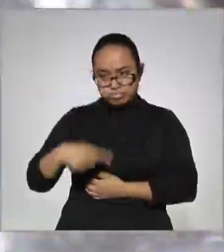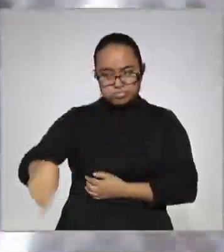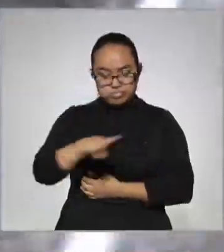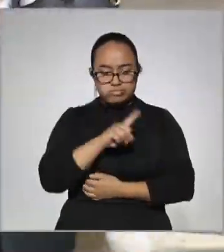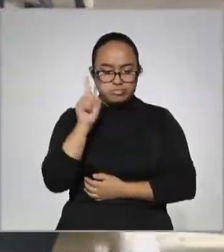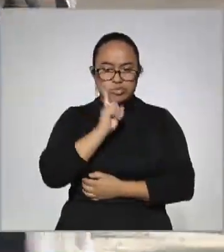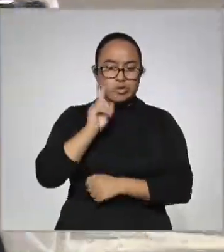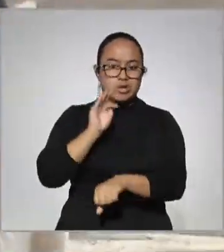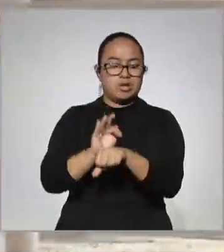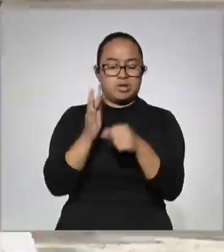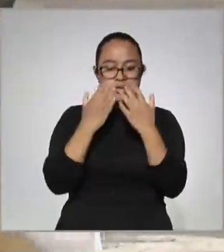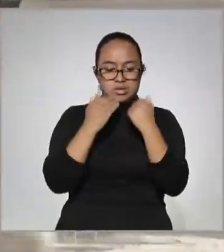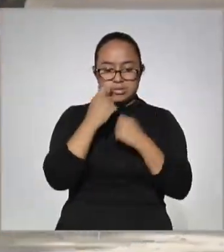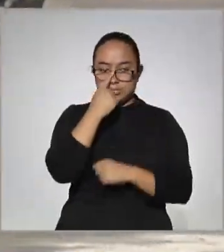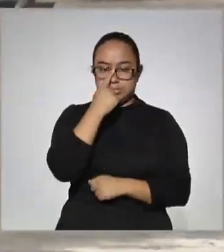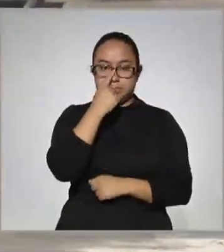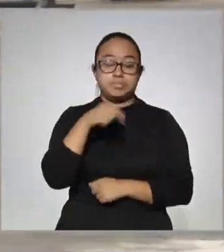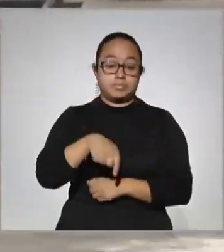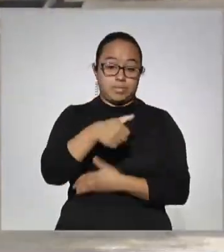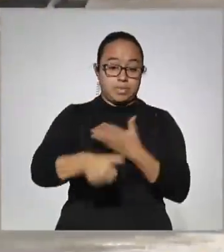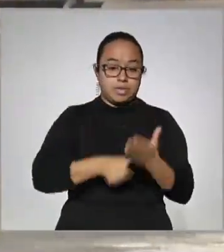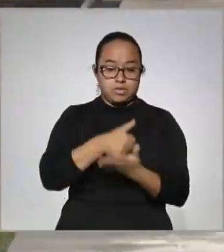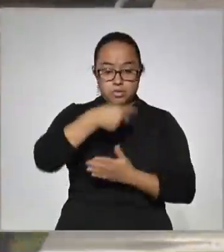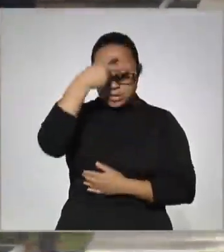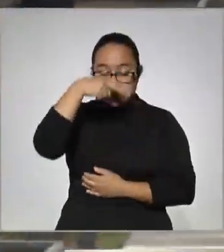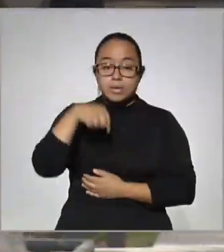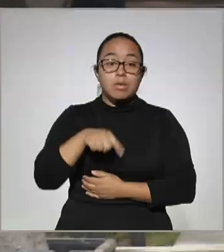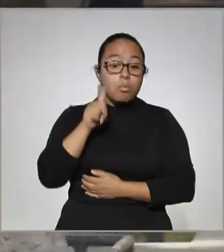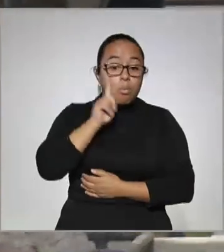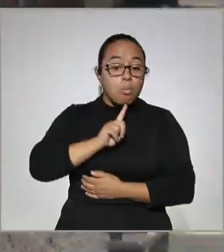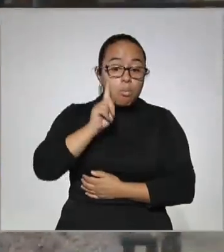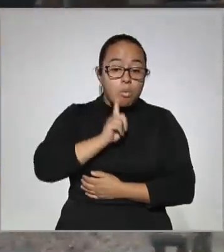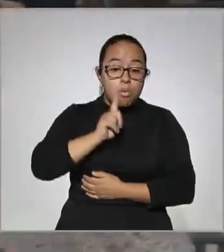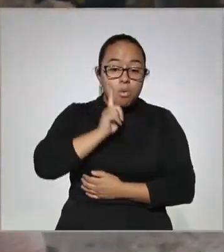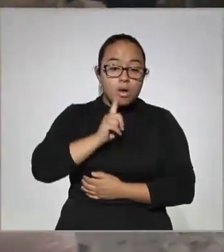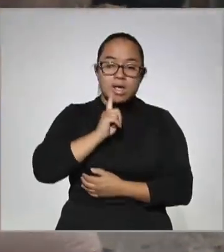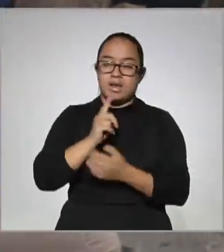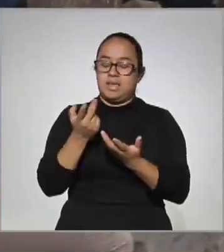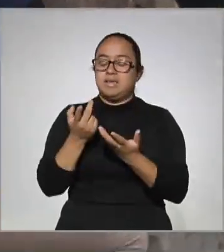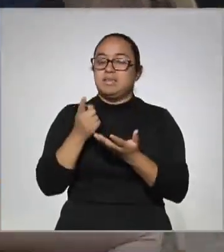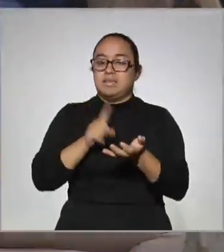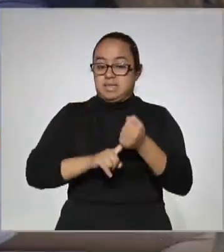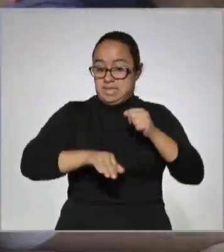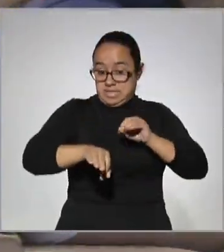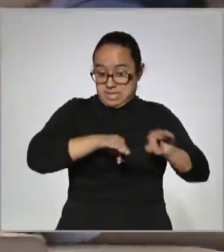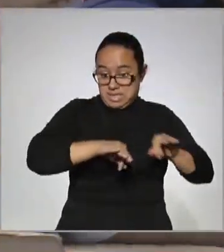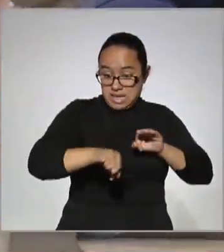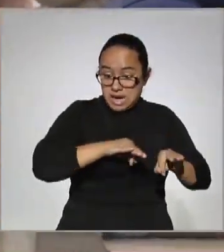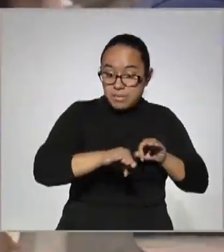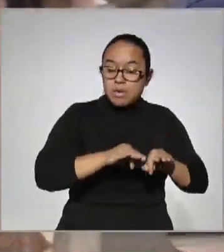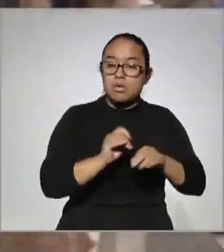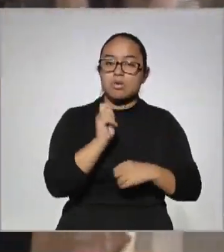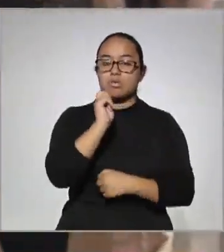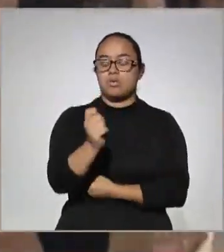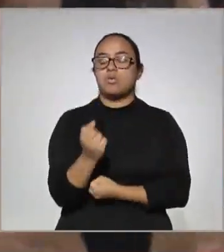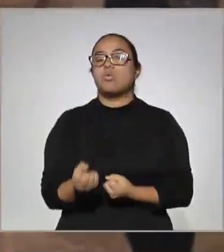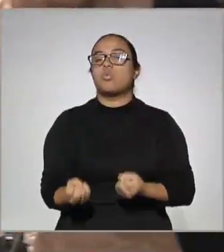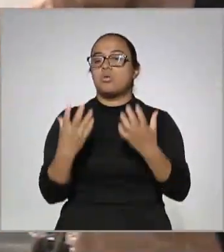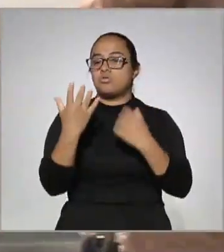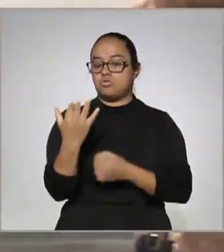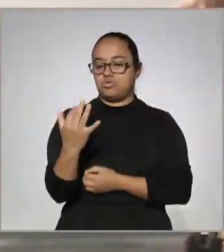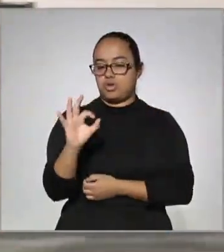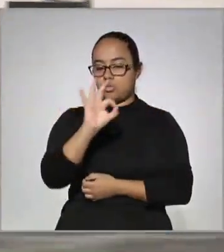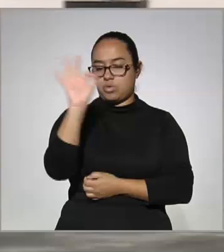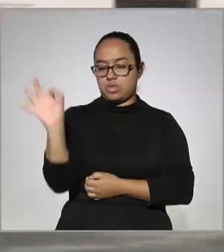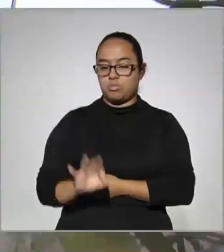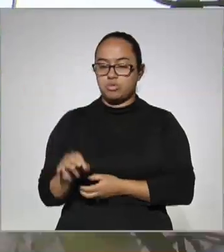mujeres. En la Ciudad de México, las mujeres que sostienen los hogares prácticamente representan el 50%